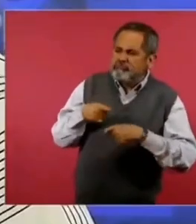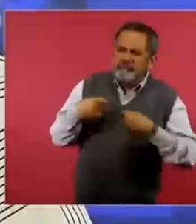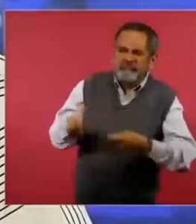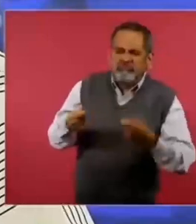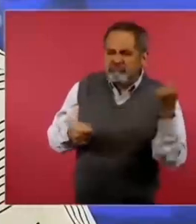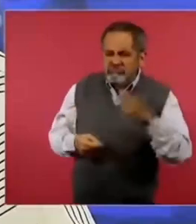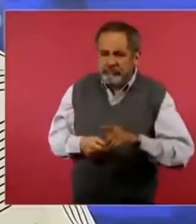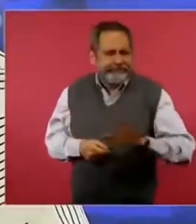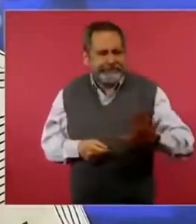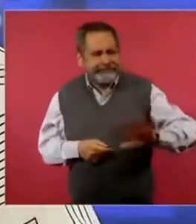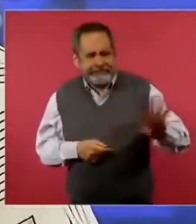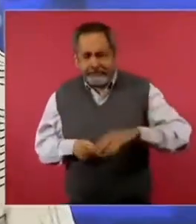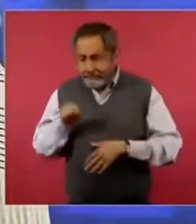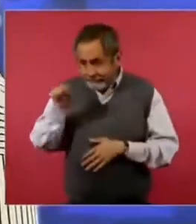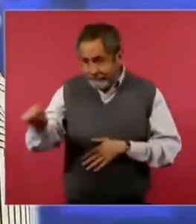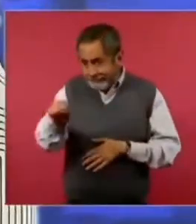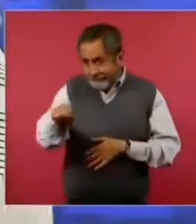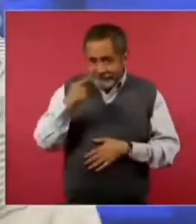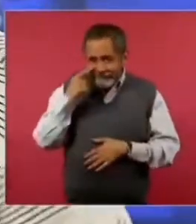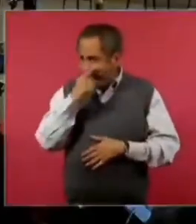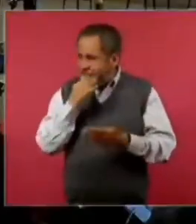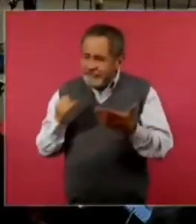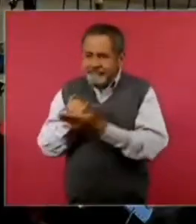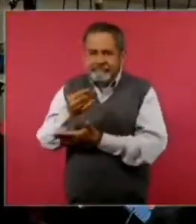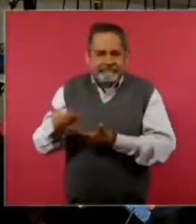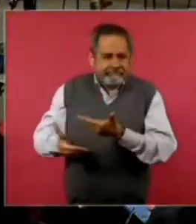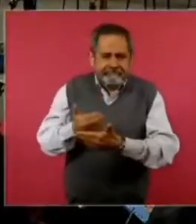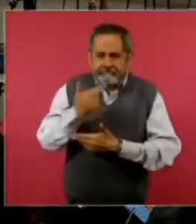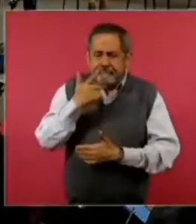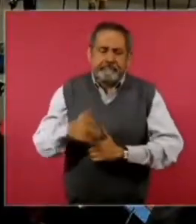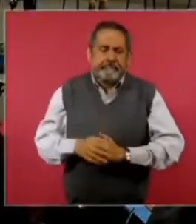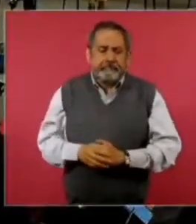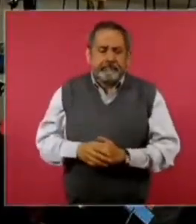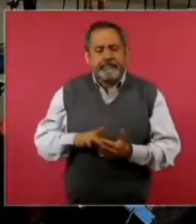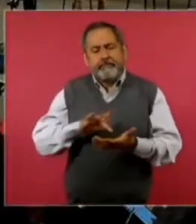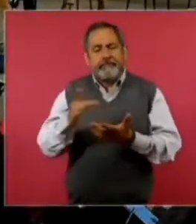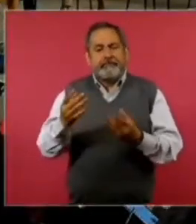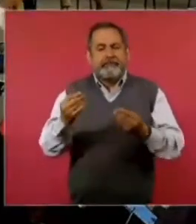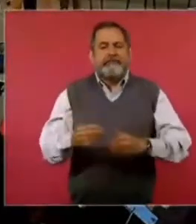sus obras y servicios. Muchas gracias.